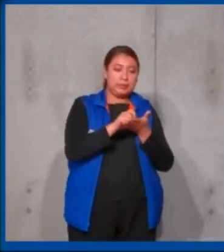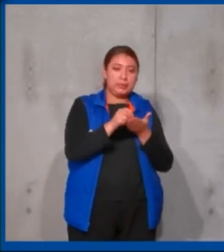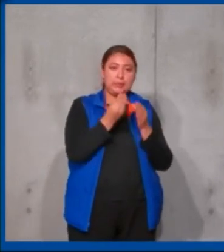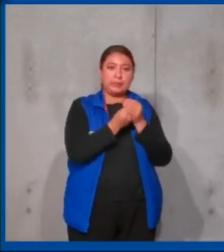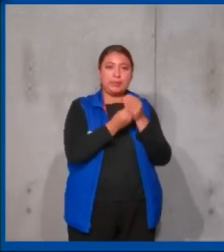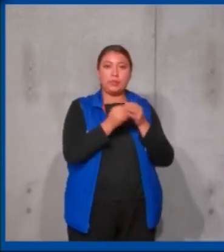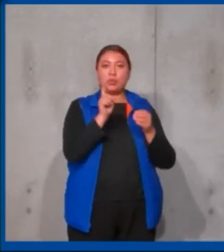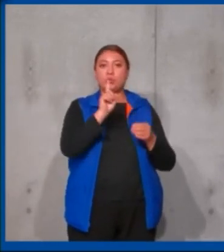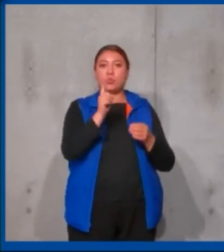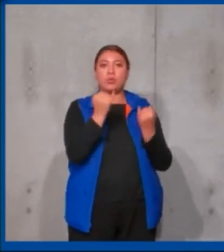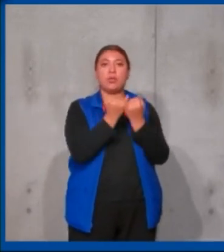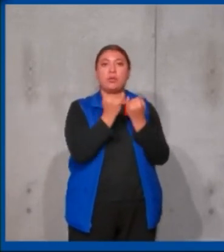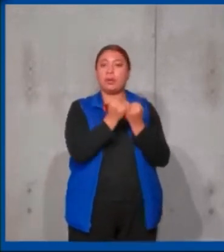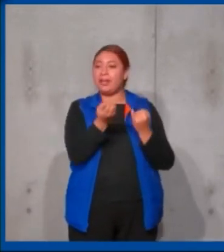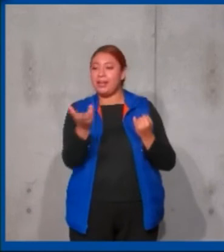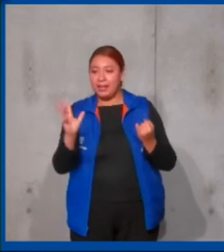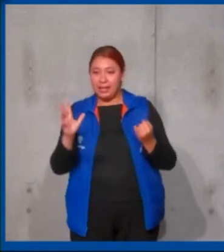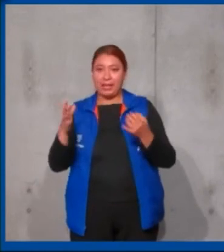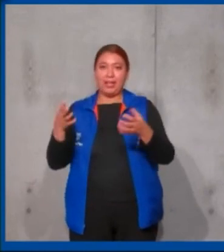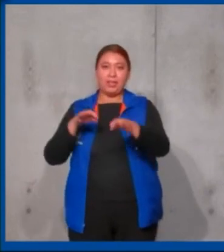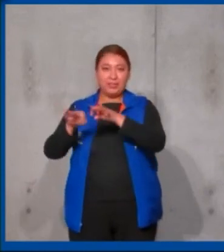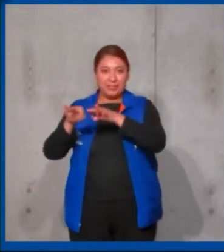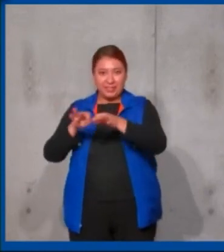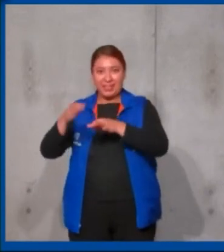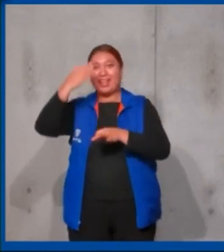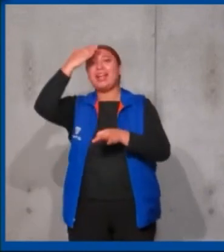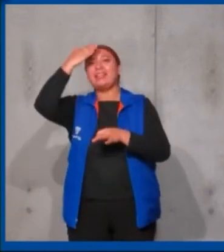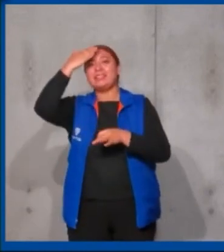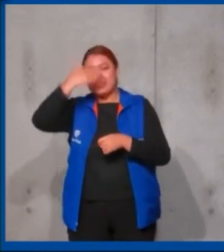cuenta esas necesidades y expectativas que